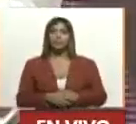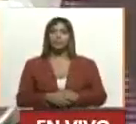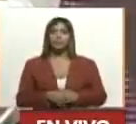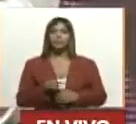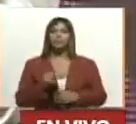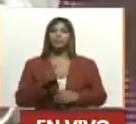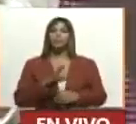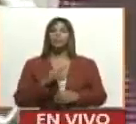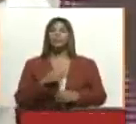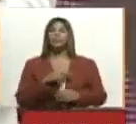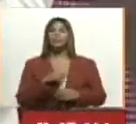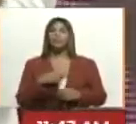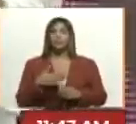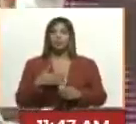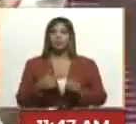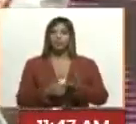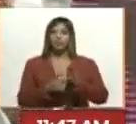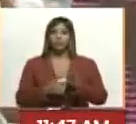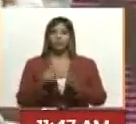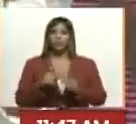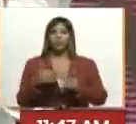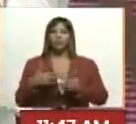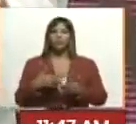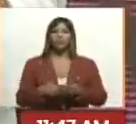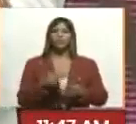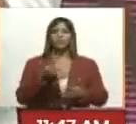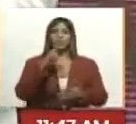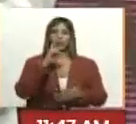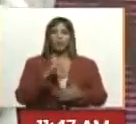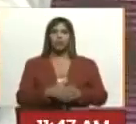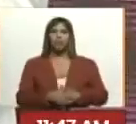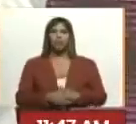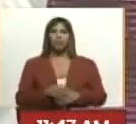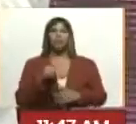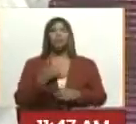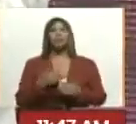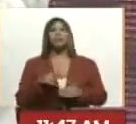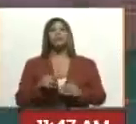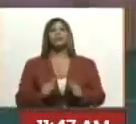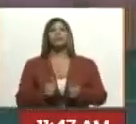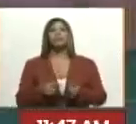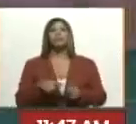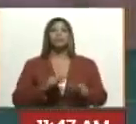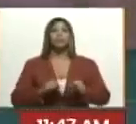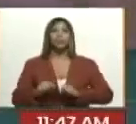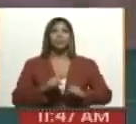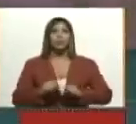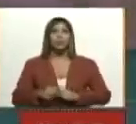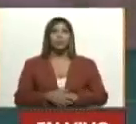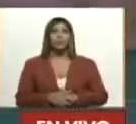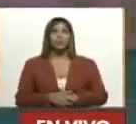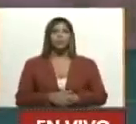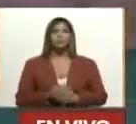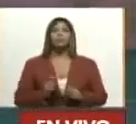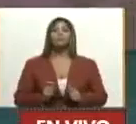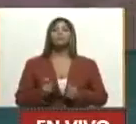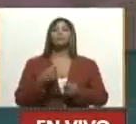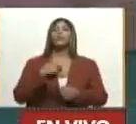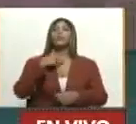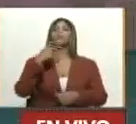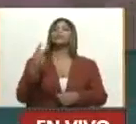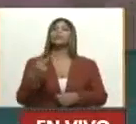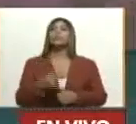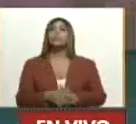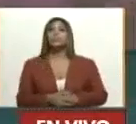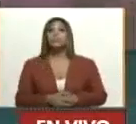parte de lo que nosotros hemos querido destacar a lo largo de estos 3 años. Y por eso surge este movimiento para alzar la voz